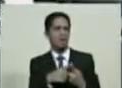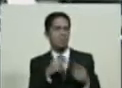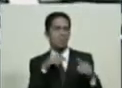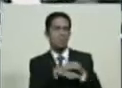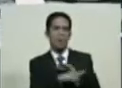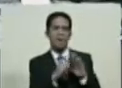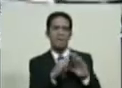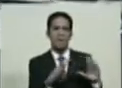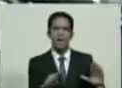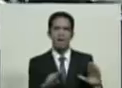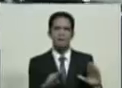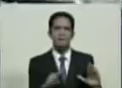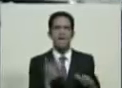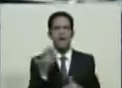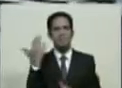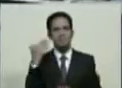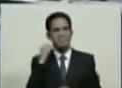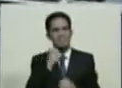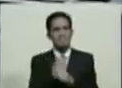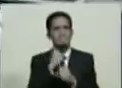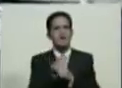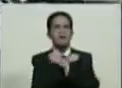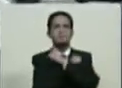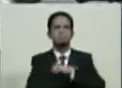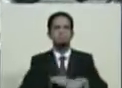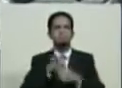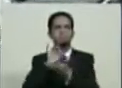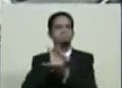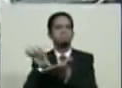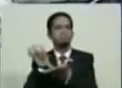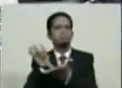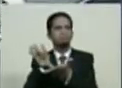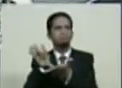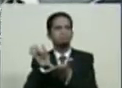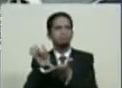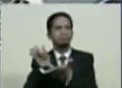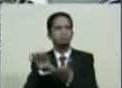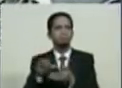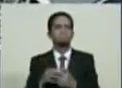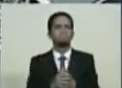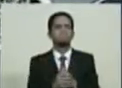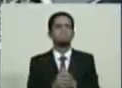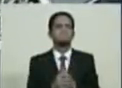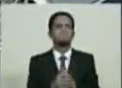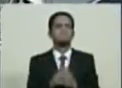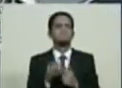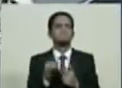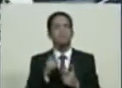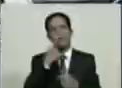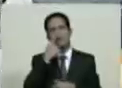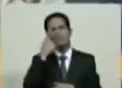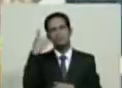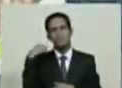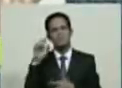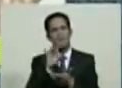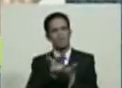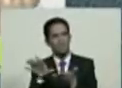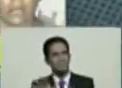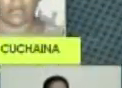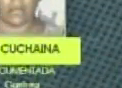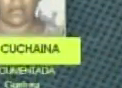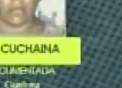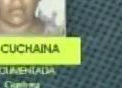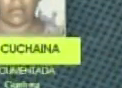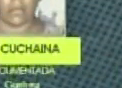Es un exguardia nacional que fue expulsado por medidas disciplinarias el año pasado. Nuris